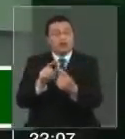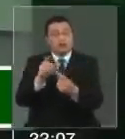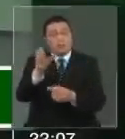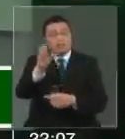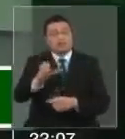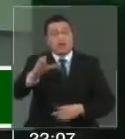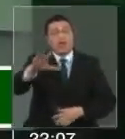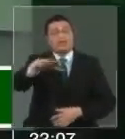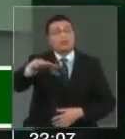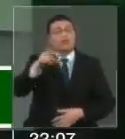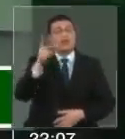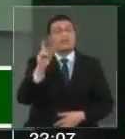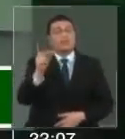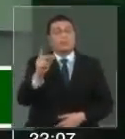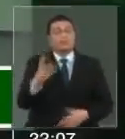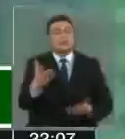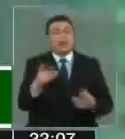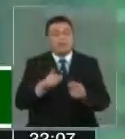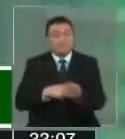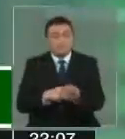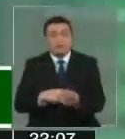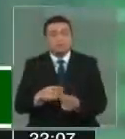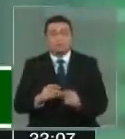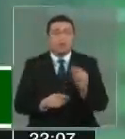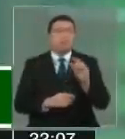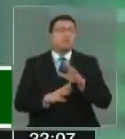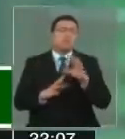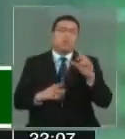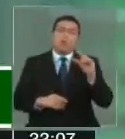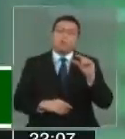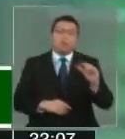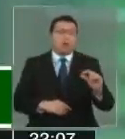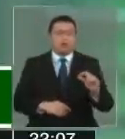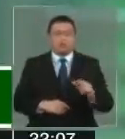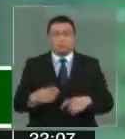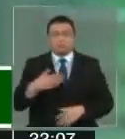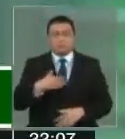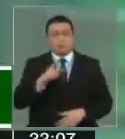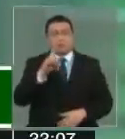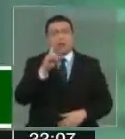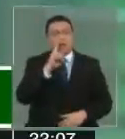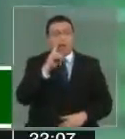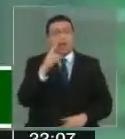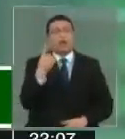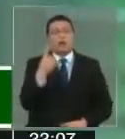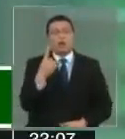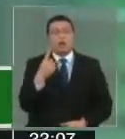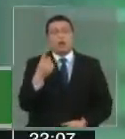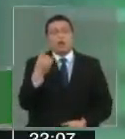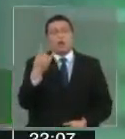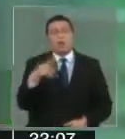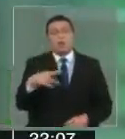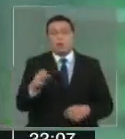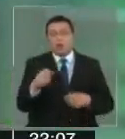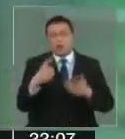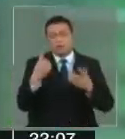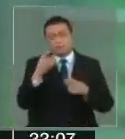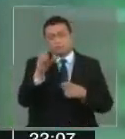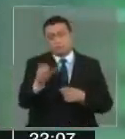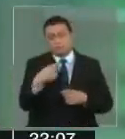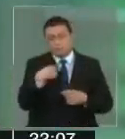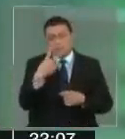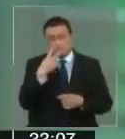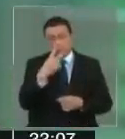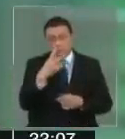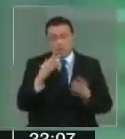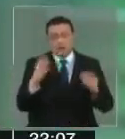situación de discapacidad, algún familiar? Muy poco. Había una... Cuando pienso para atrás digo, uh-huh, claro